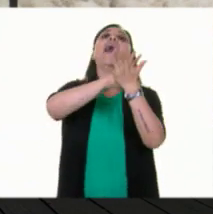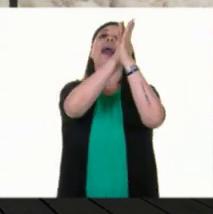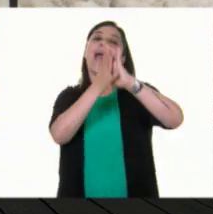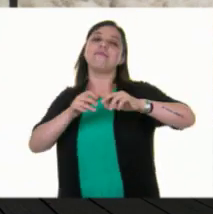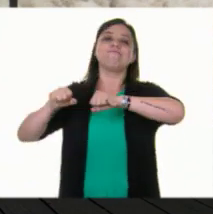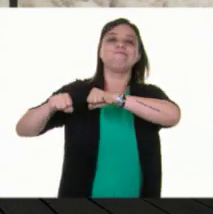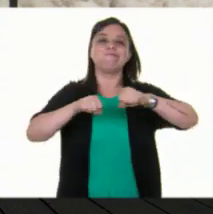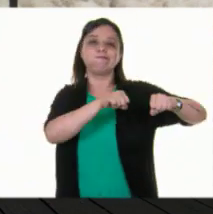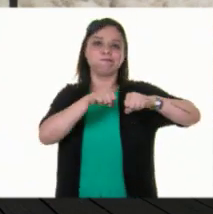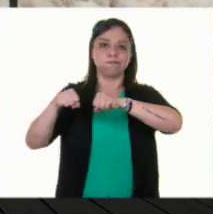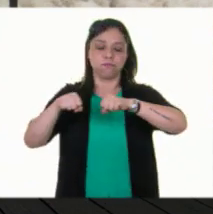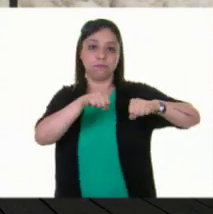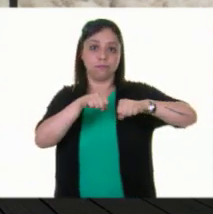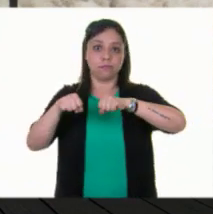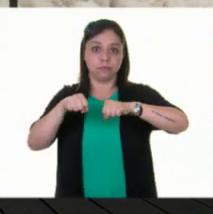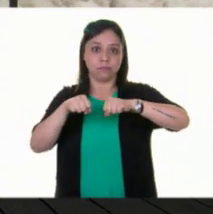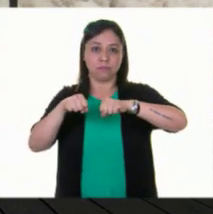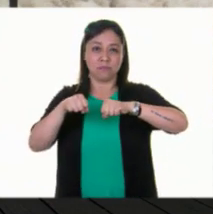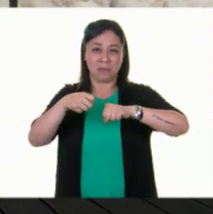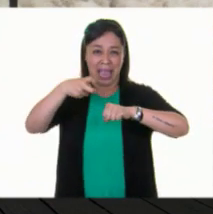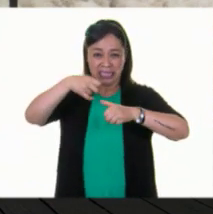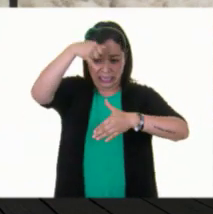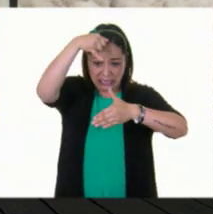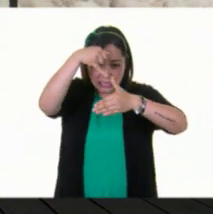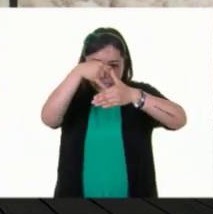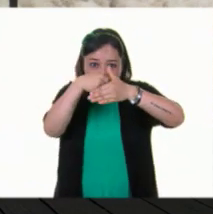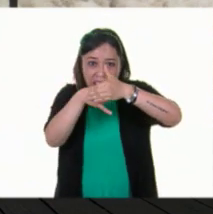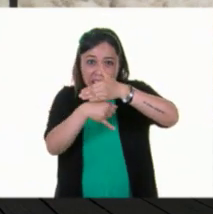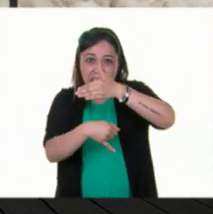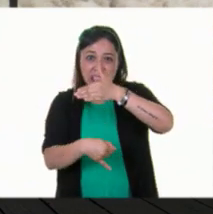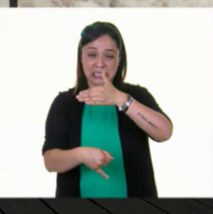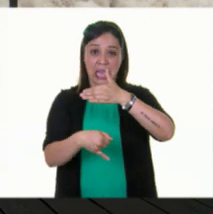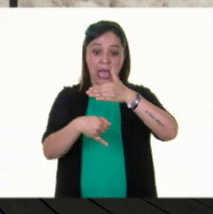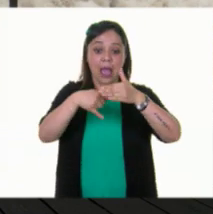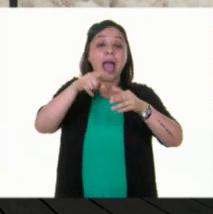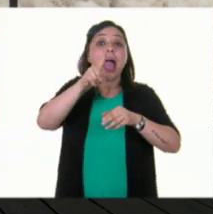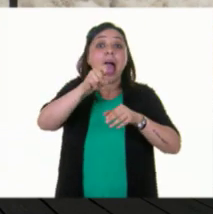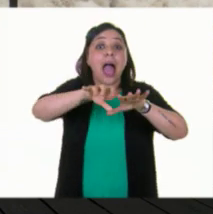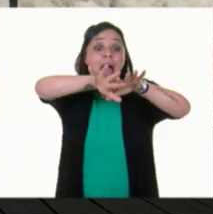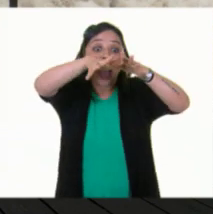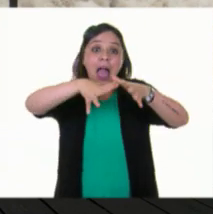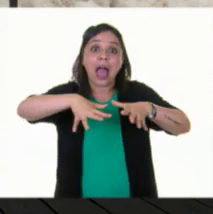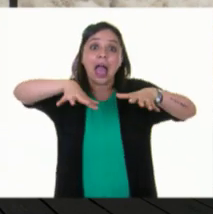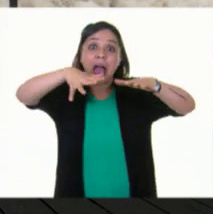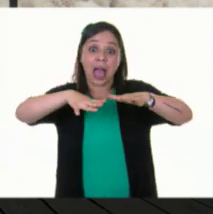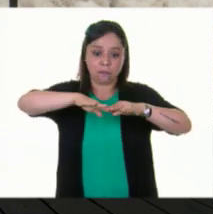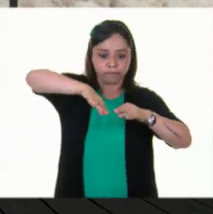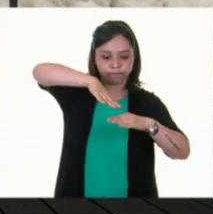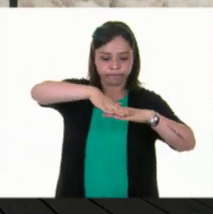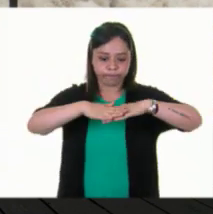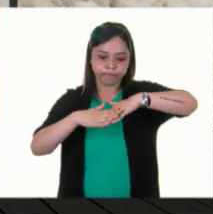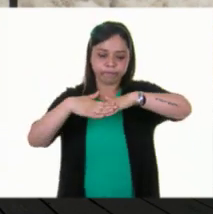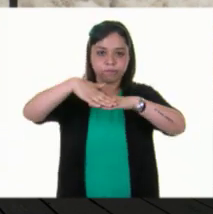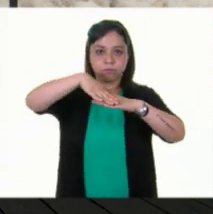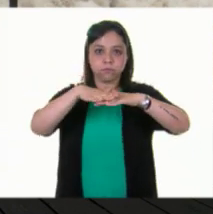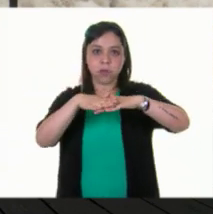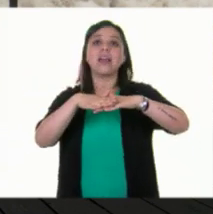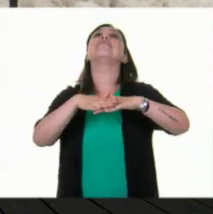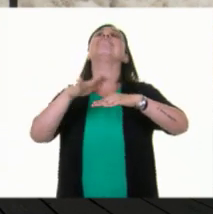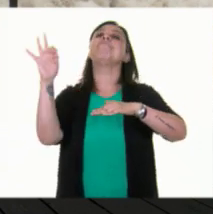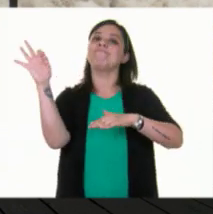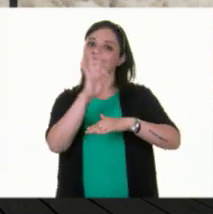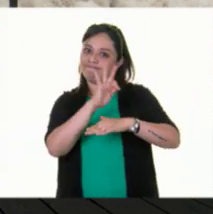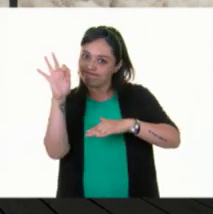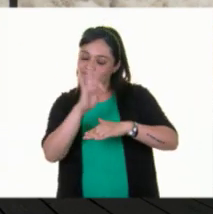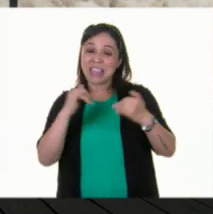cuando estos grandes bloques de roca que se deslizan están en el fondo marino, es muy probable que se genere el movimiento de